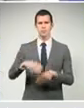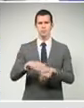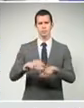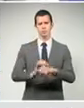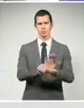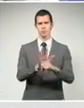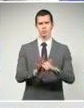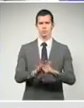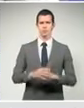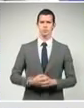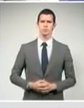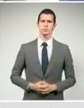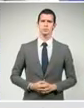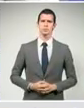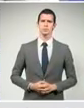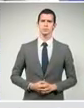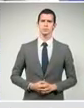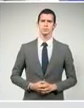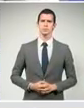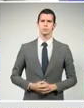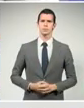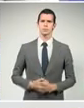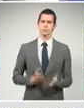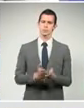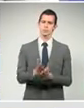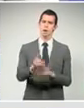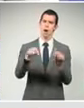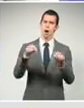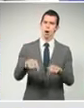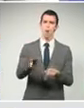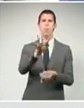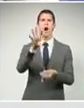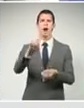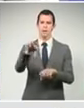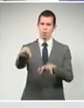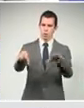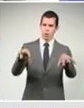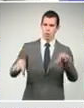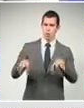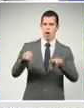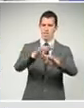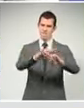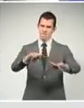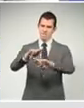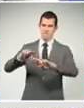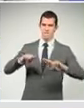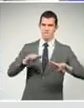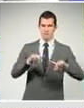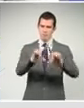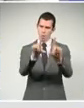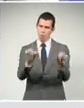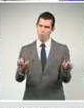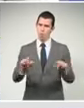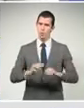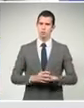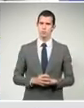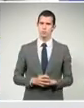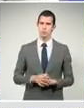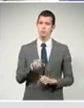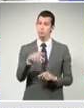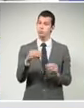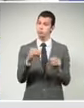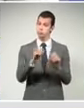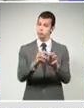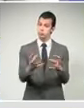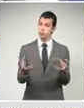enfermedad. En estos momentos se mantienen 40 eventos activos abiertos en todo el país, una alta transmisión en cada